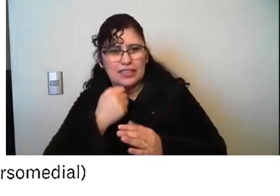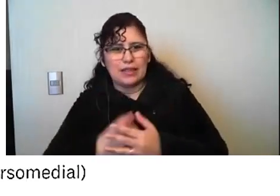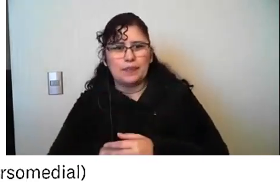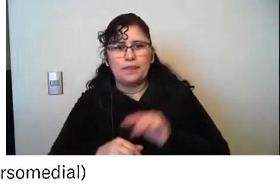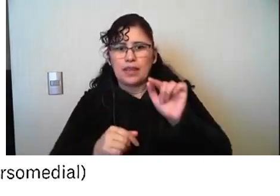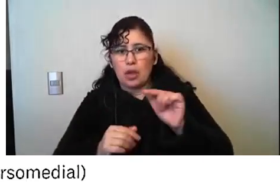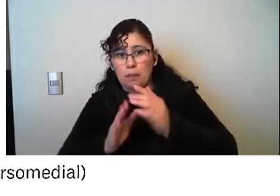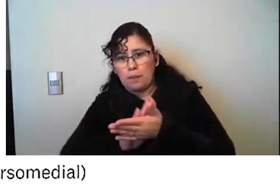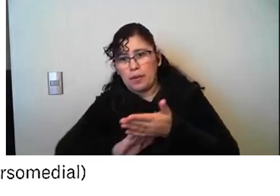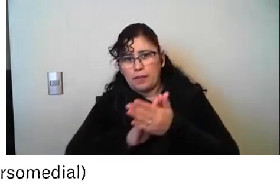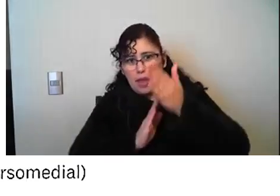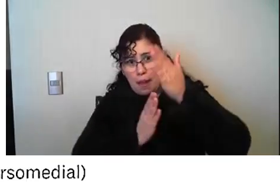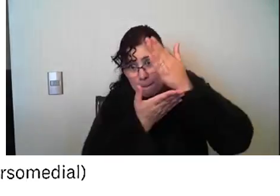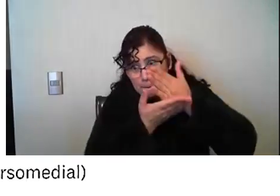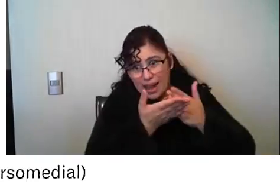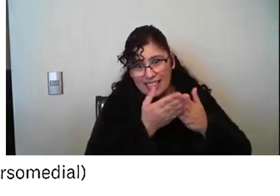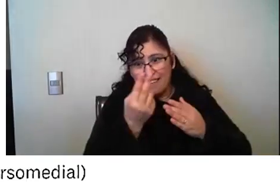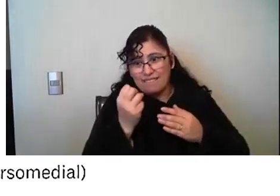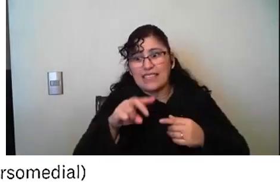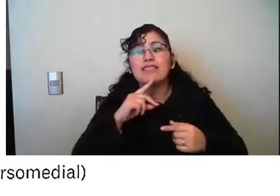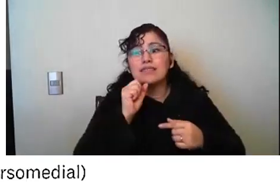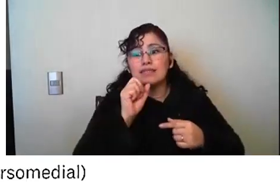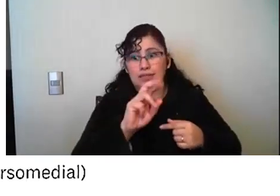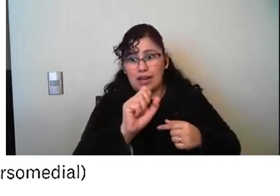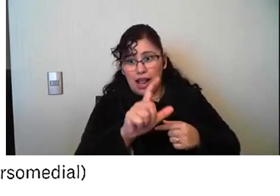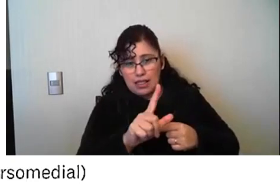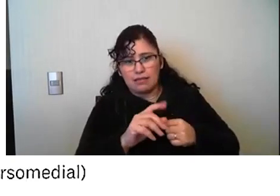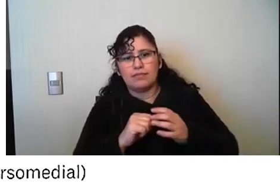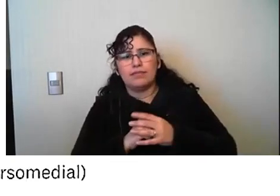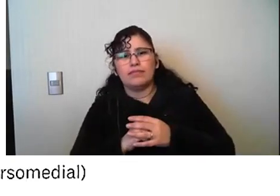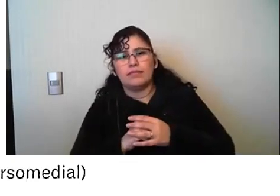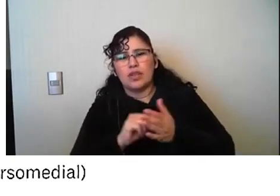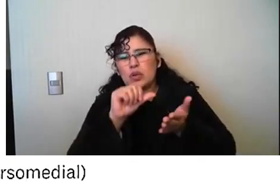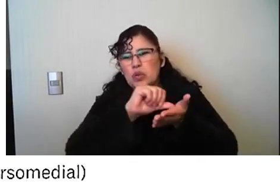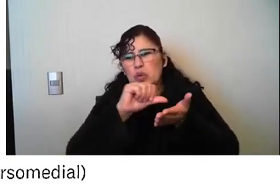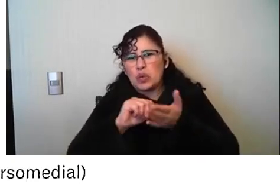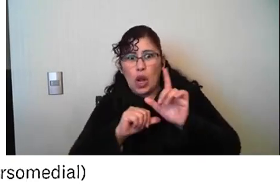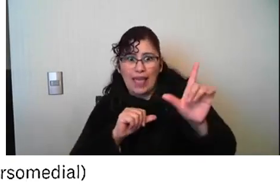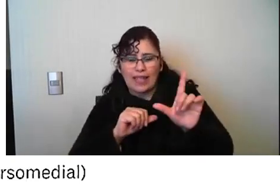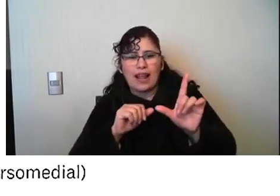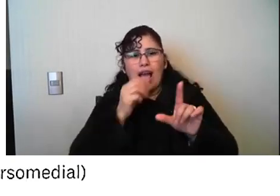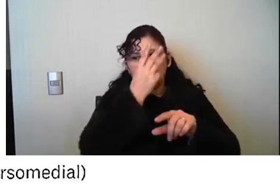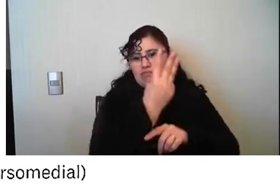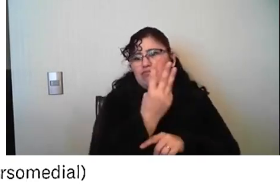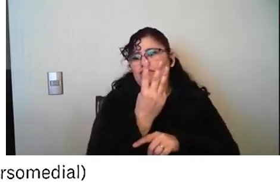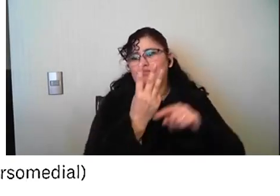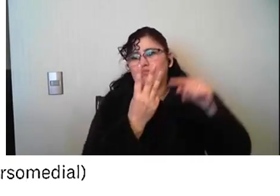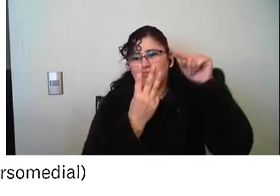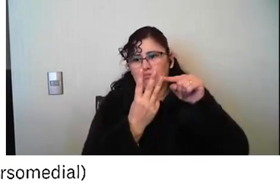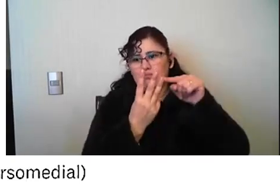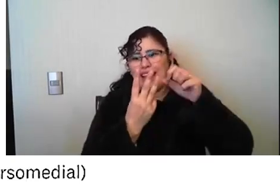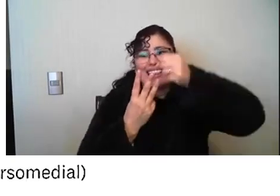porción ventral de los núcleos laterales. Tenemos tres regiones: una anterior,